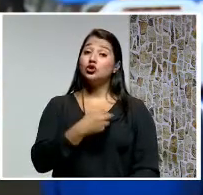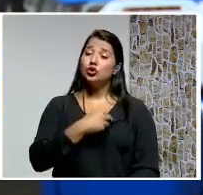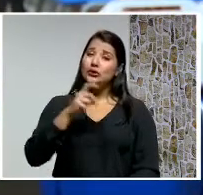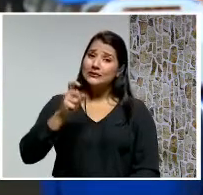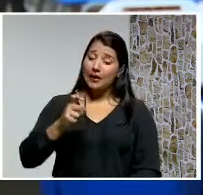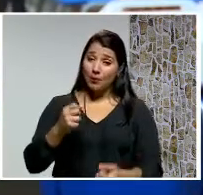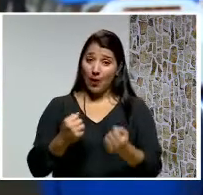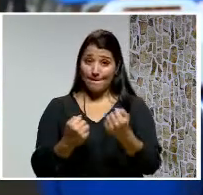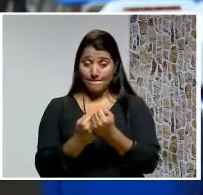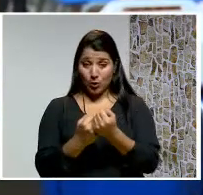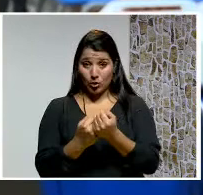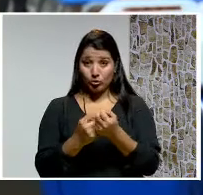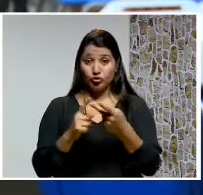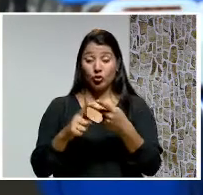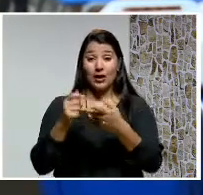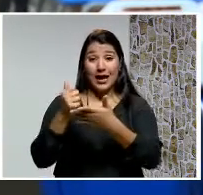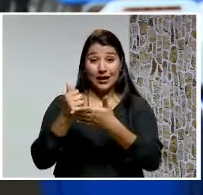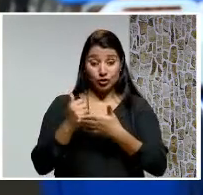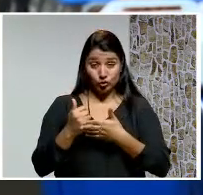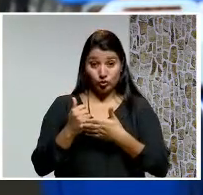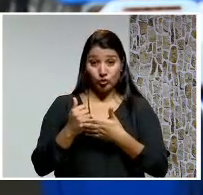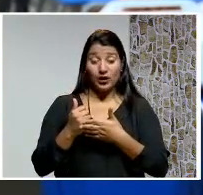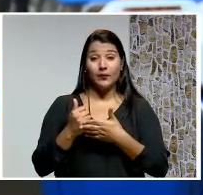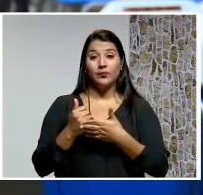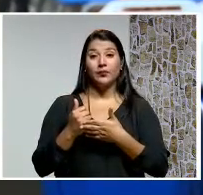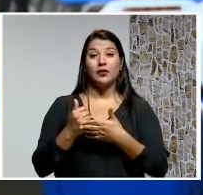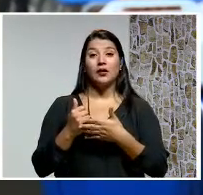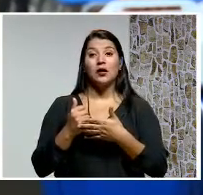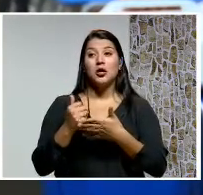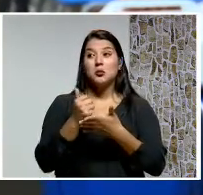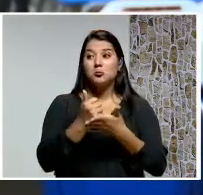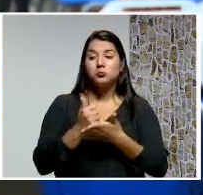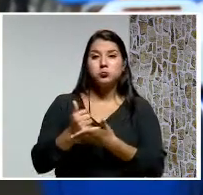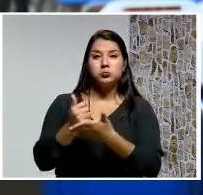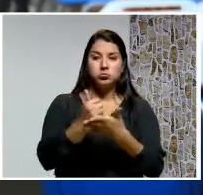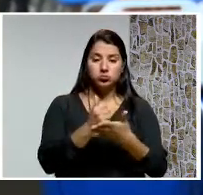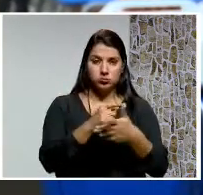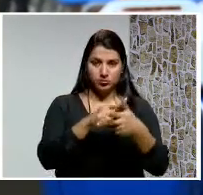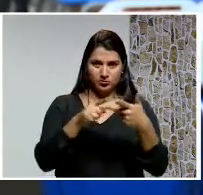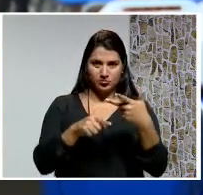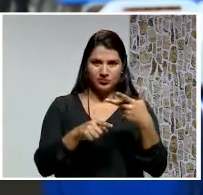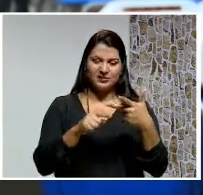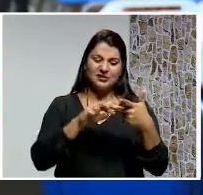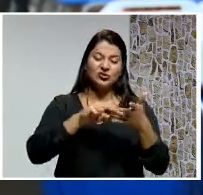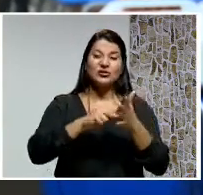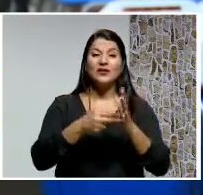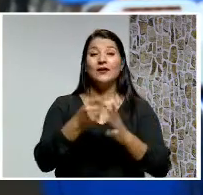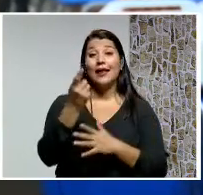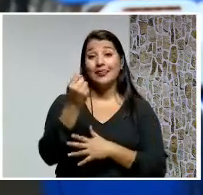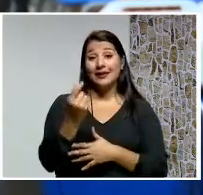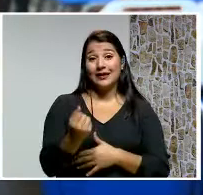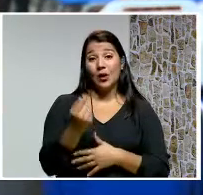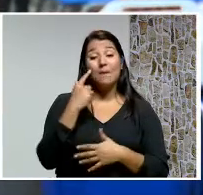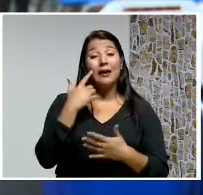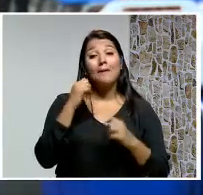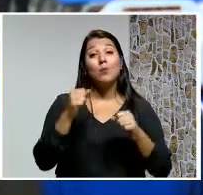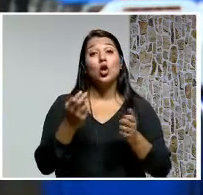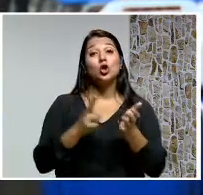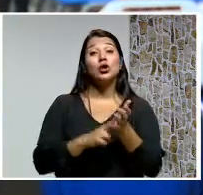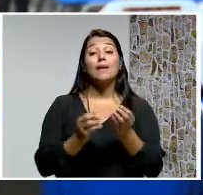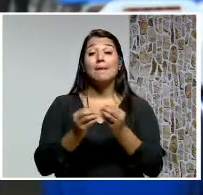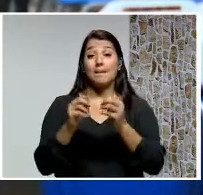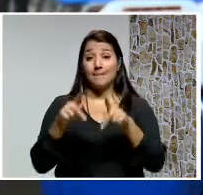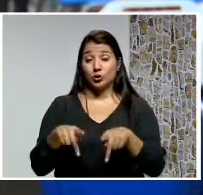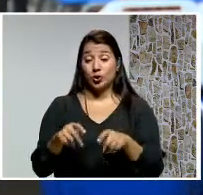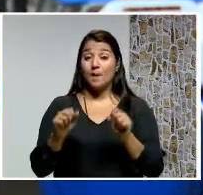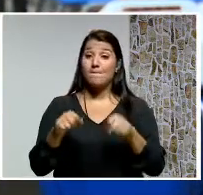apoyo, colaboración y soporte, que generalmente se traduce en dinero para poder contratar más especialistas, tener más